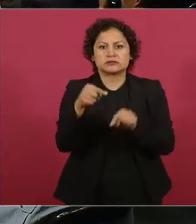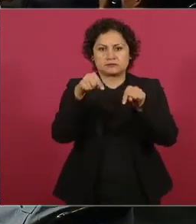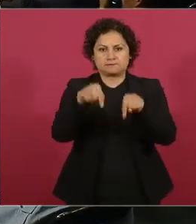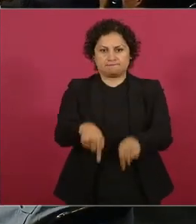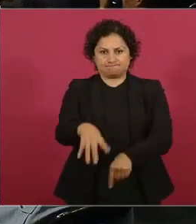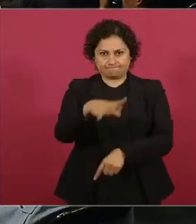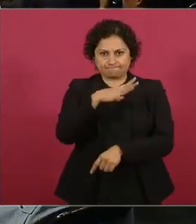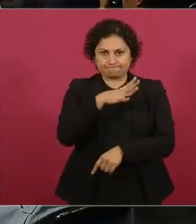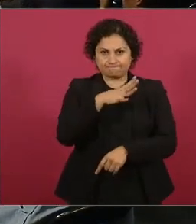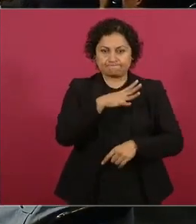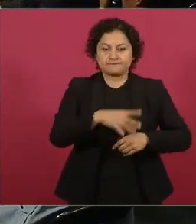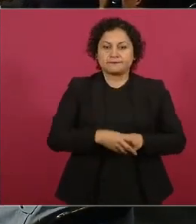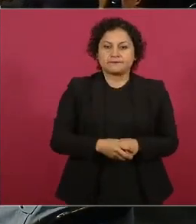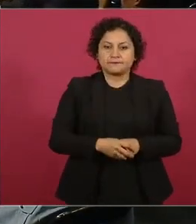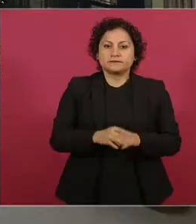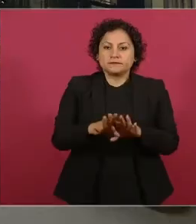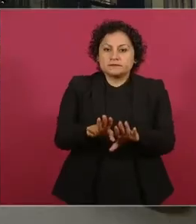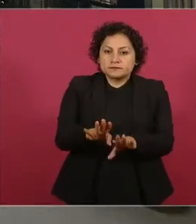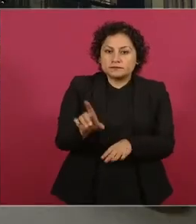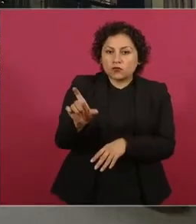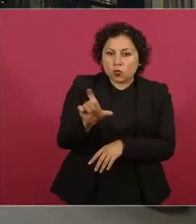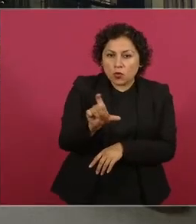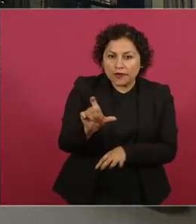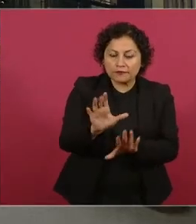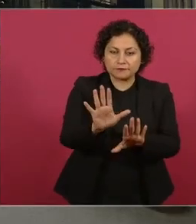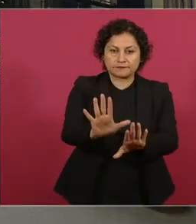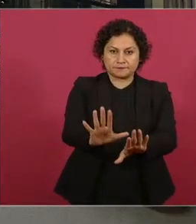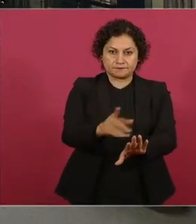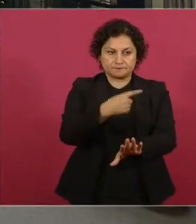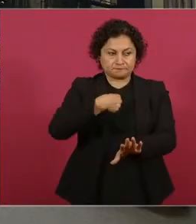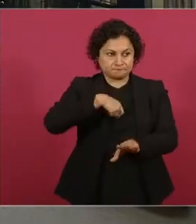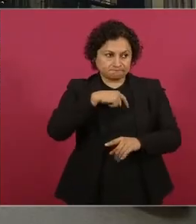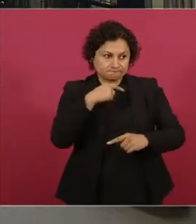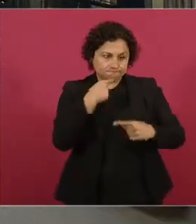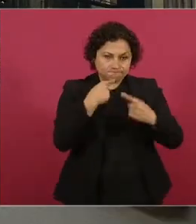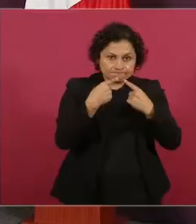Estamos viendo la fecha, estamos en eso.